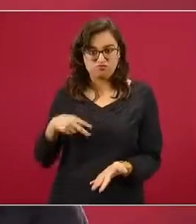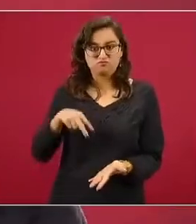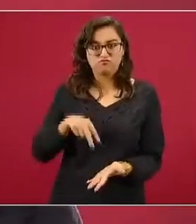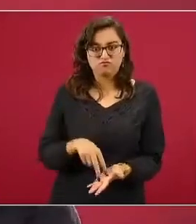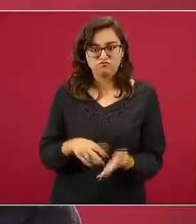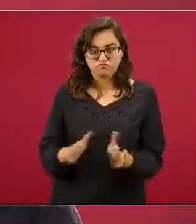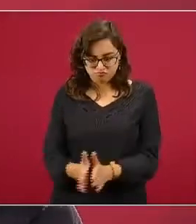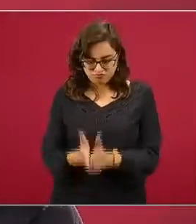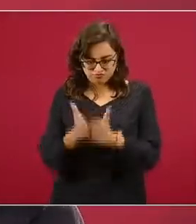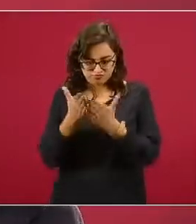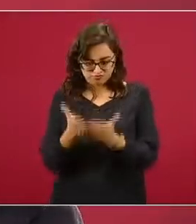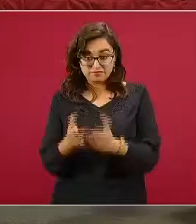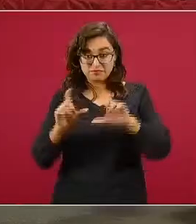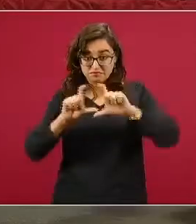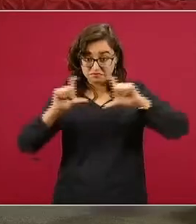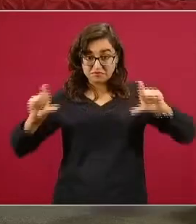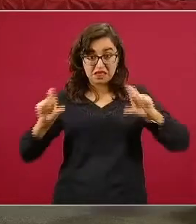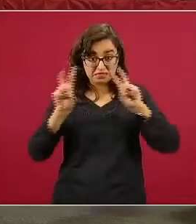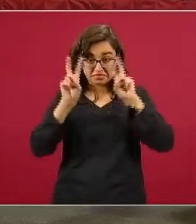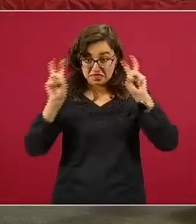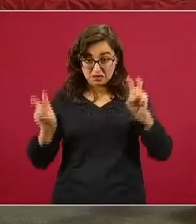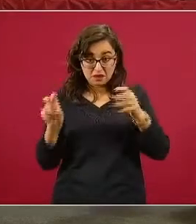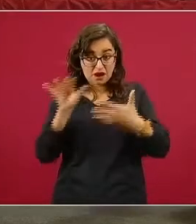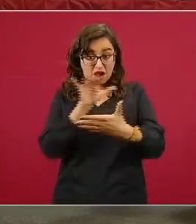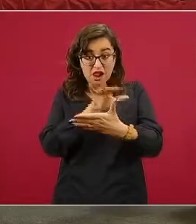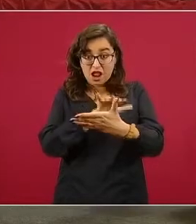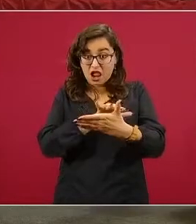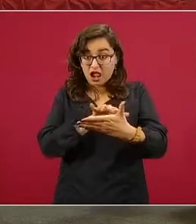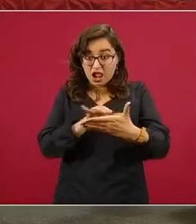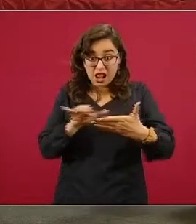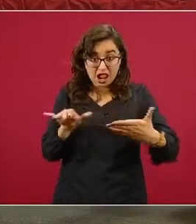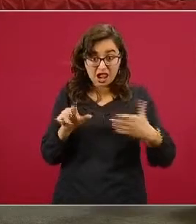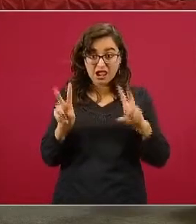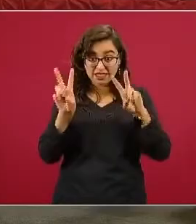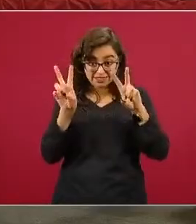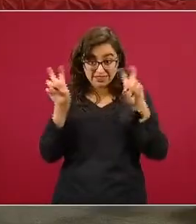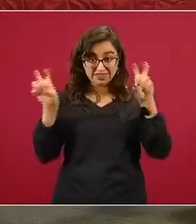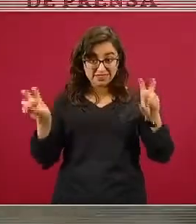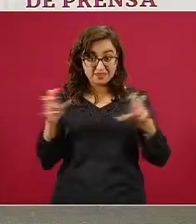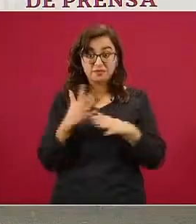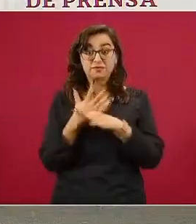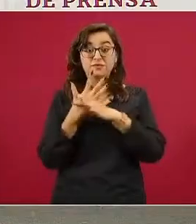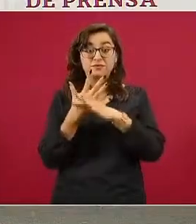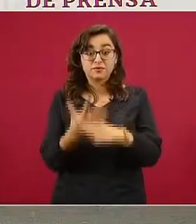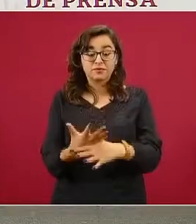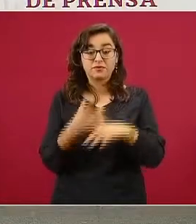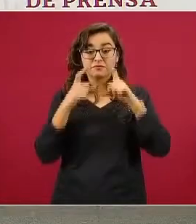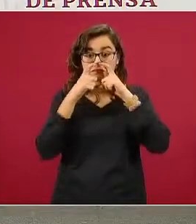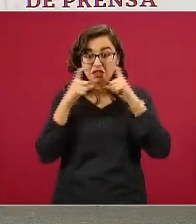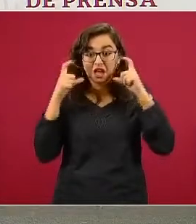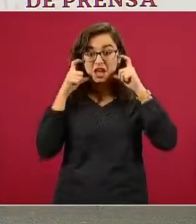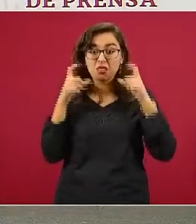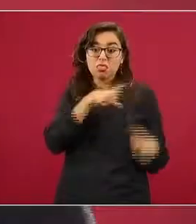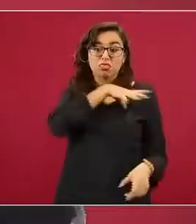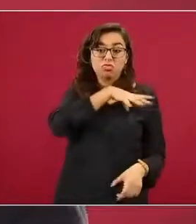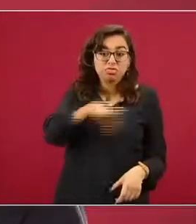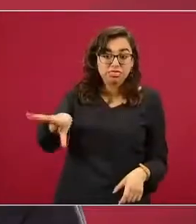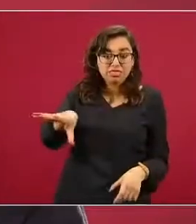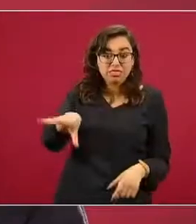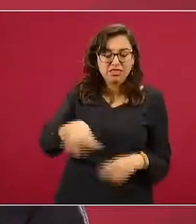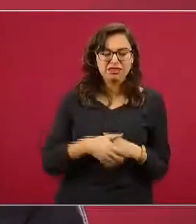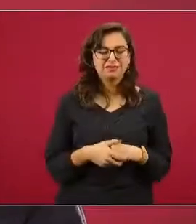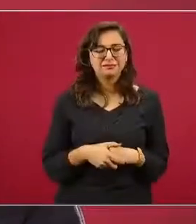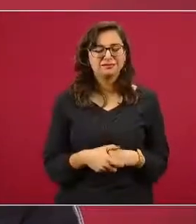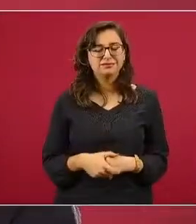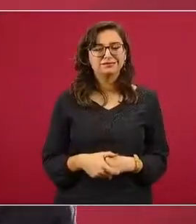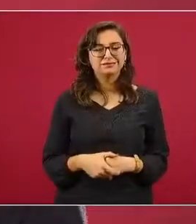lo abrió y leyó el título de uno de los capítulos que dice el desprecio al cubrebocas. Entonces lo que supone